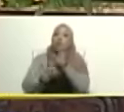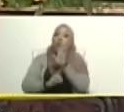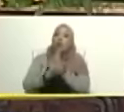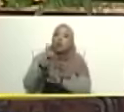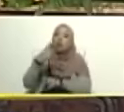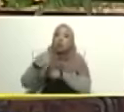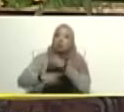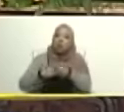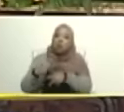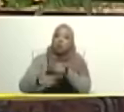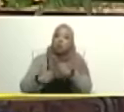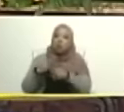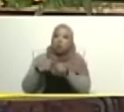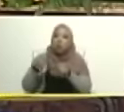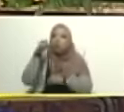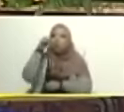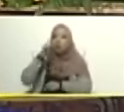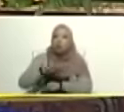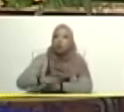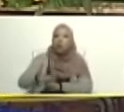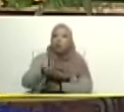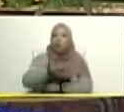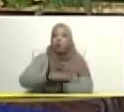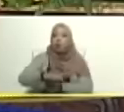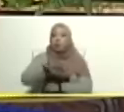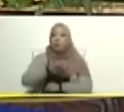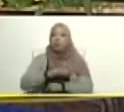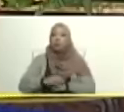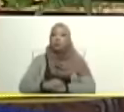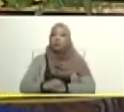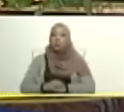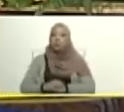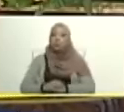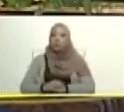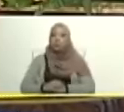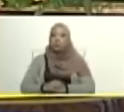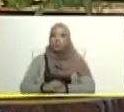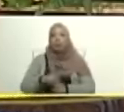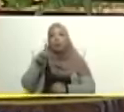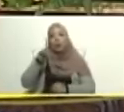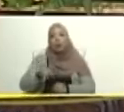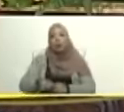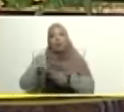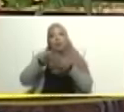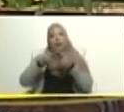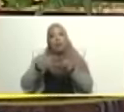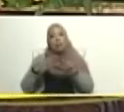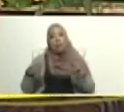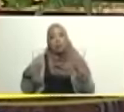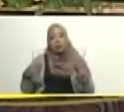y la prosperidad de los dos pueblos. Y nos acercamos al tema de la paz, finalmente.